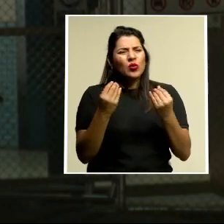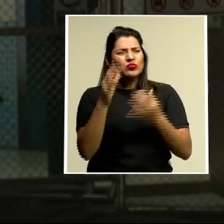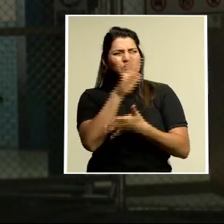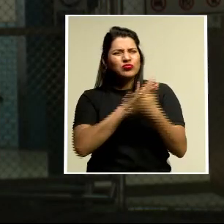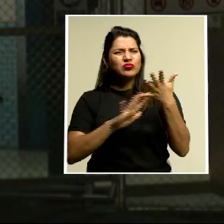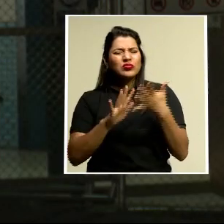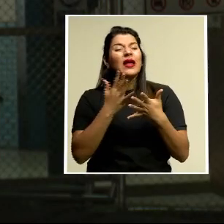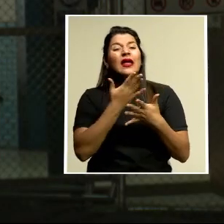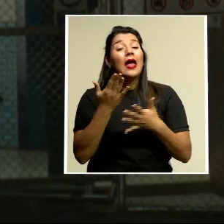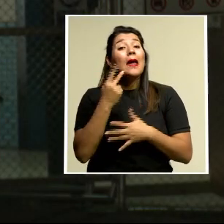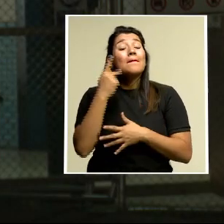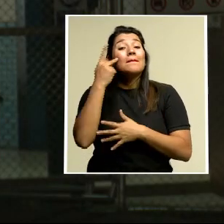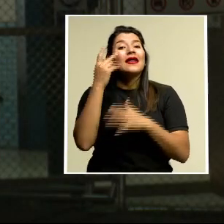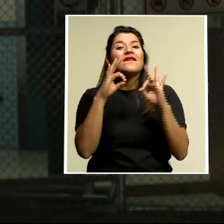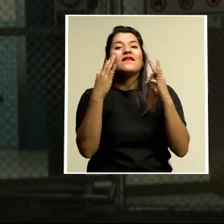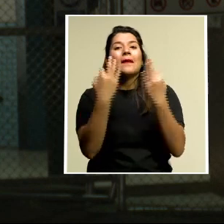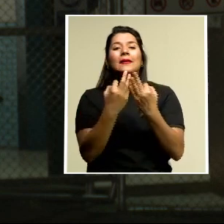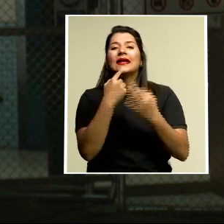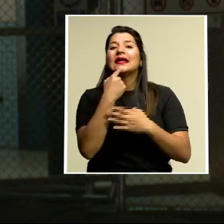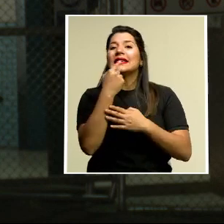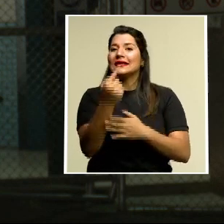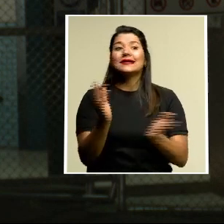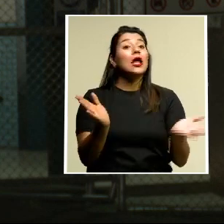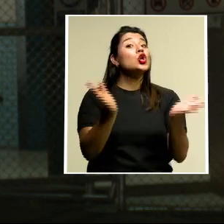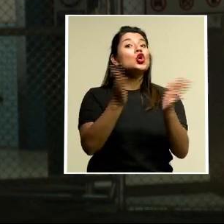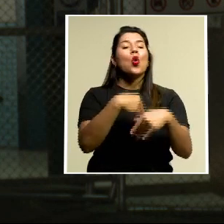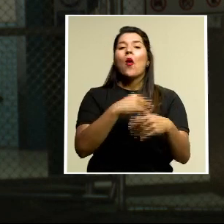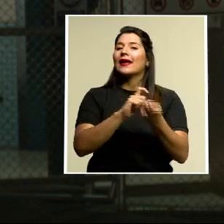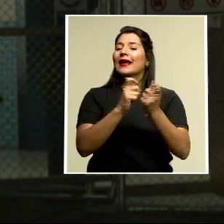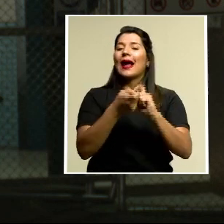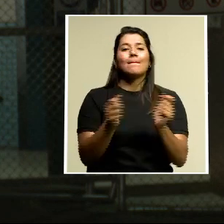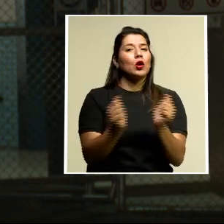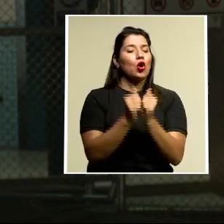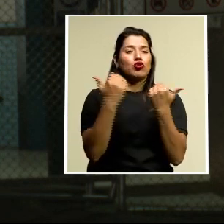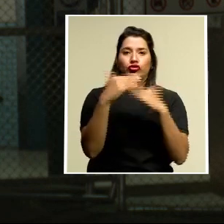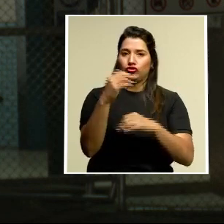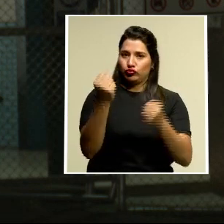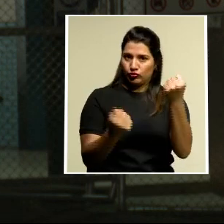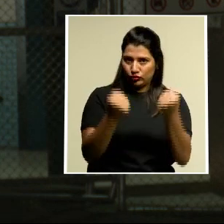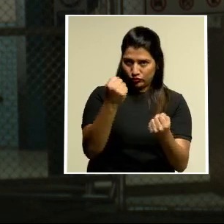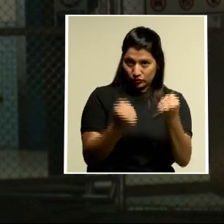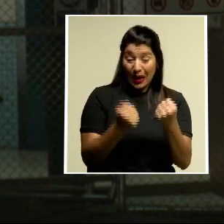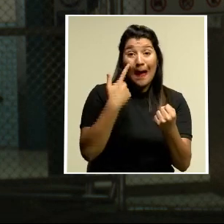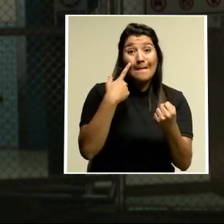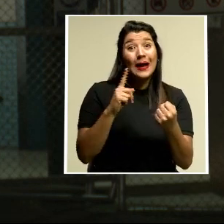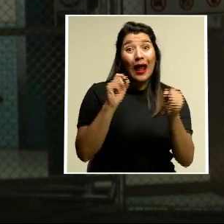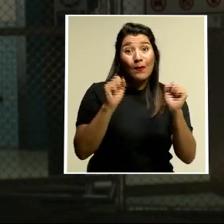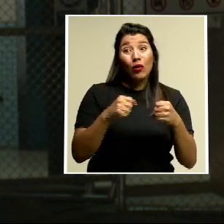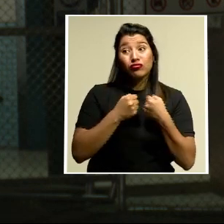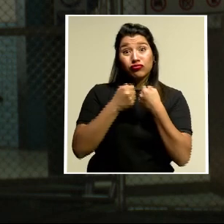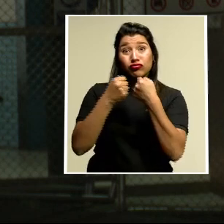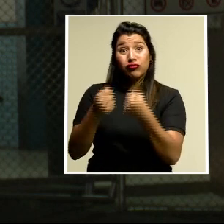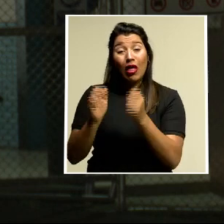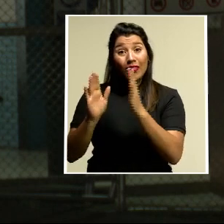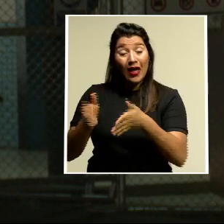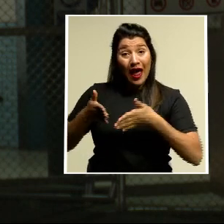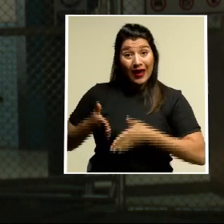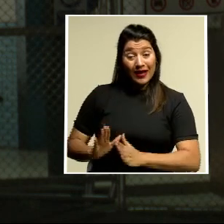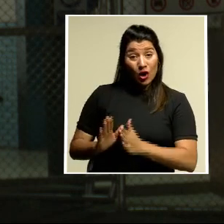de familia es que no habrá excepción con la restricción vehicular para que los padres puedan ir a dejar a sus niños a los